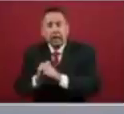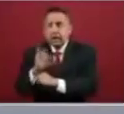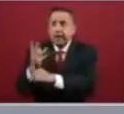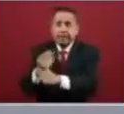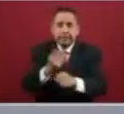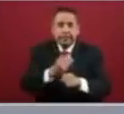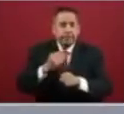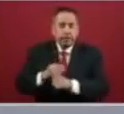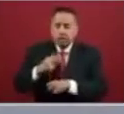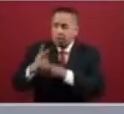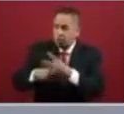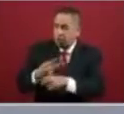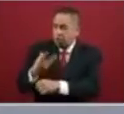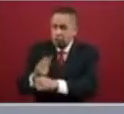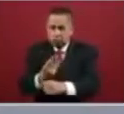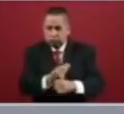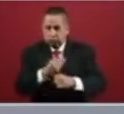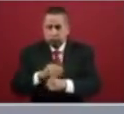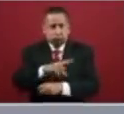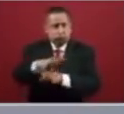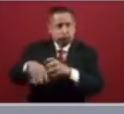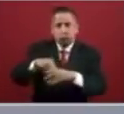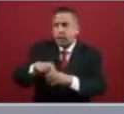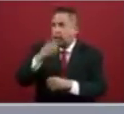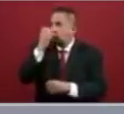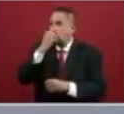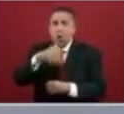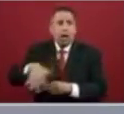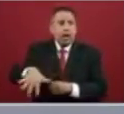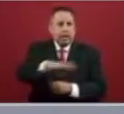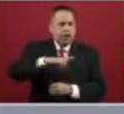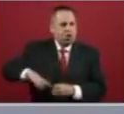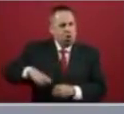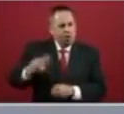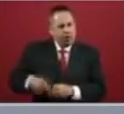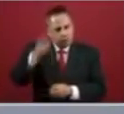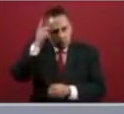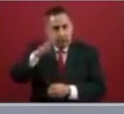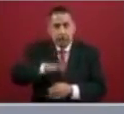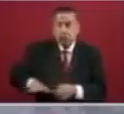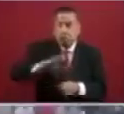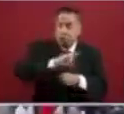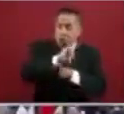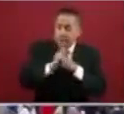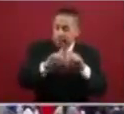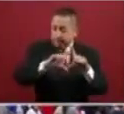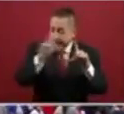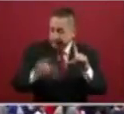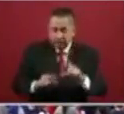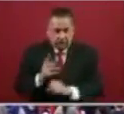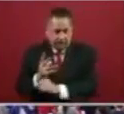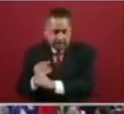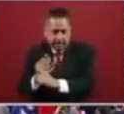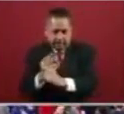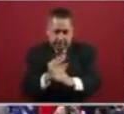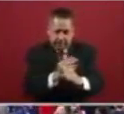el mantenimiento de las escuelas públicas del país.